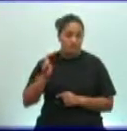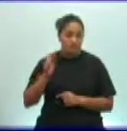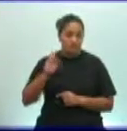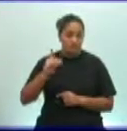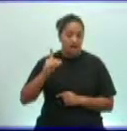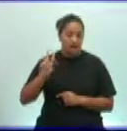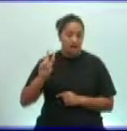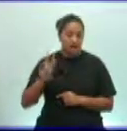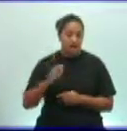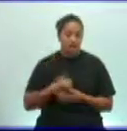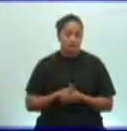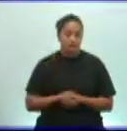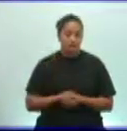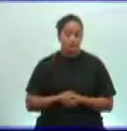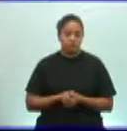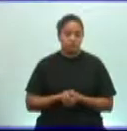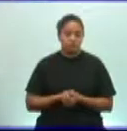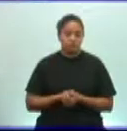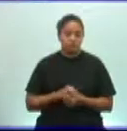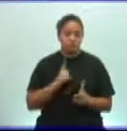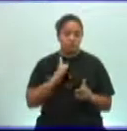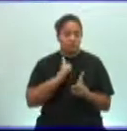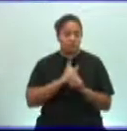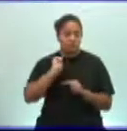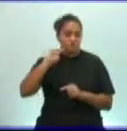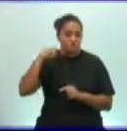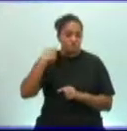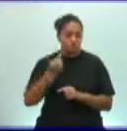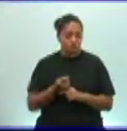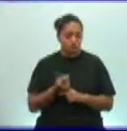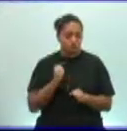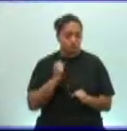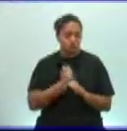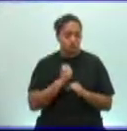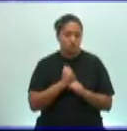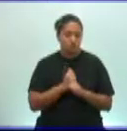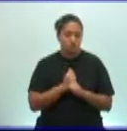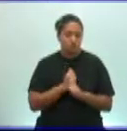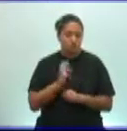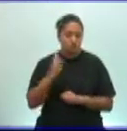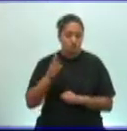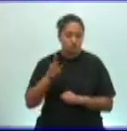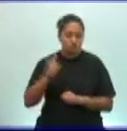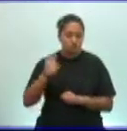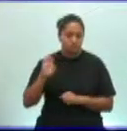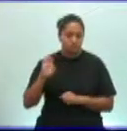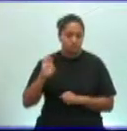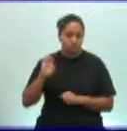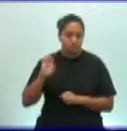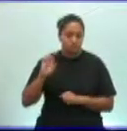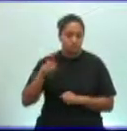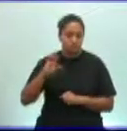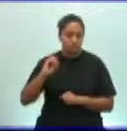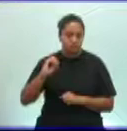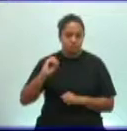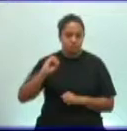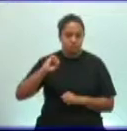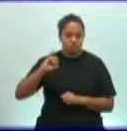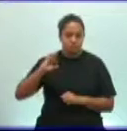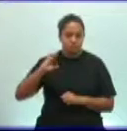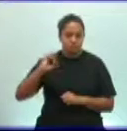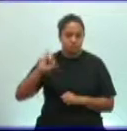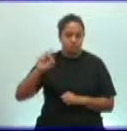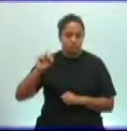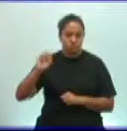anterior trabajamos las preposiciones, que son palabras que se utilizan para enlazar unos vocablos con otros. Vamos